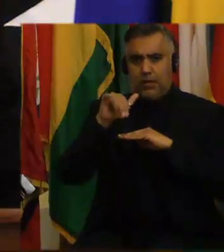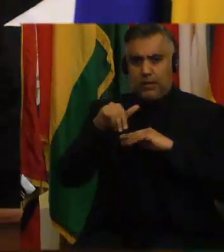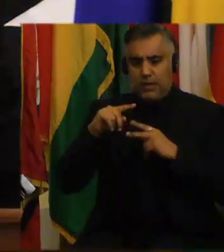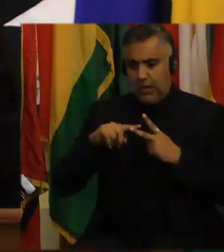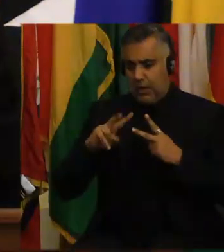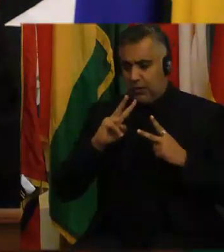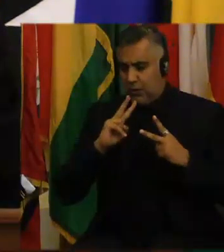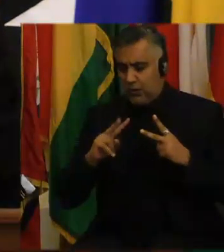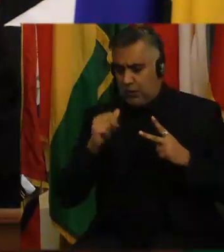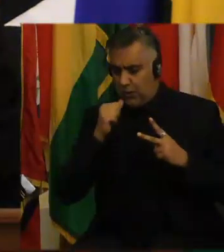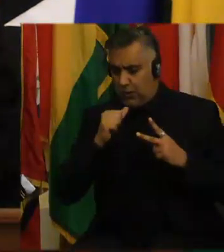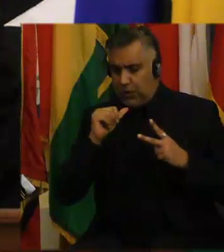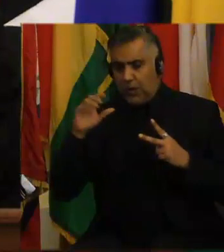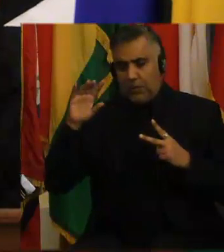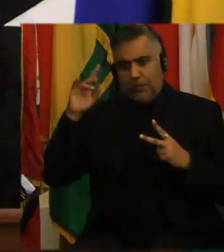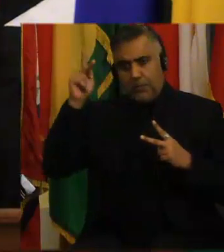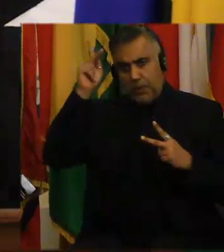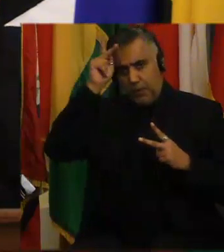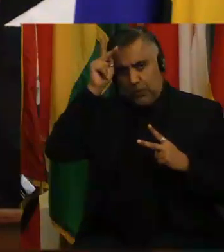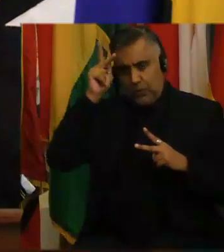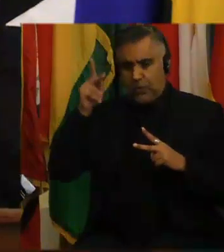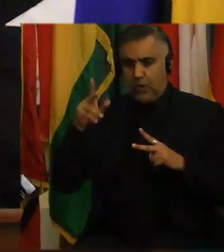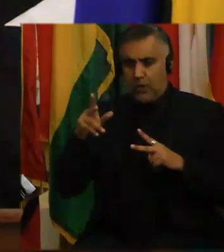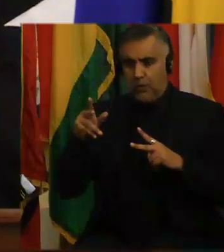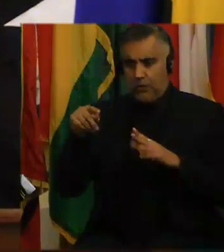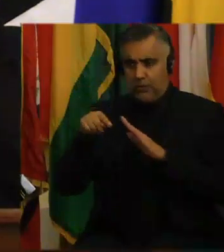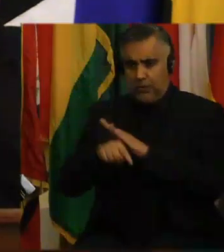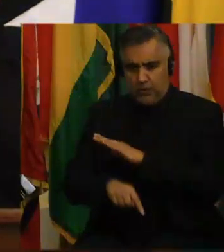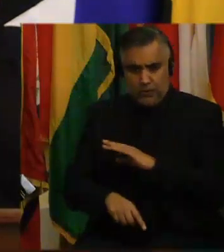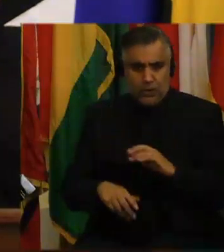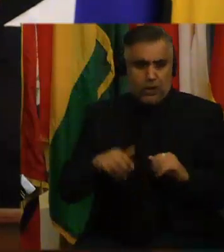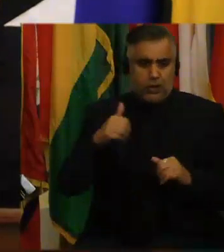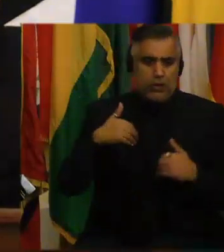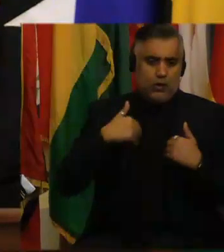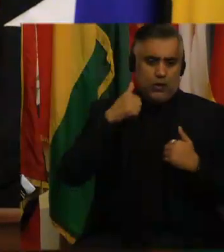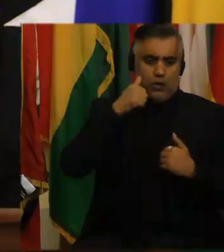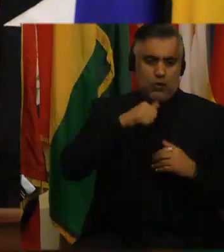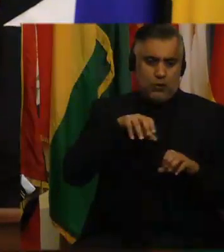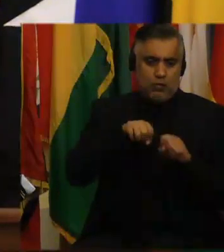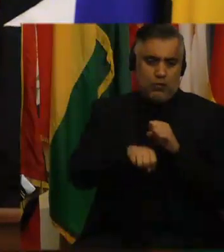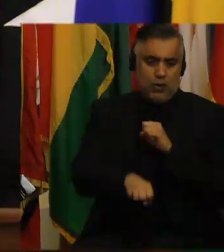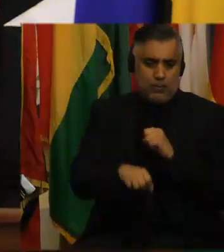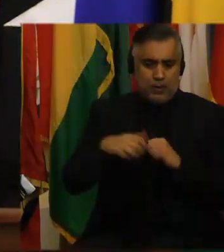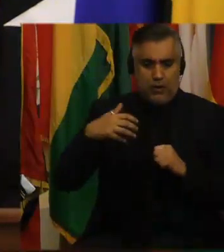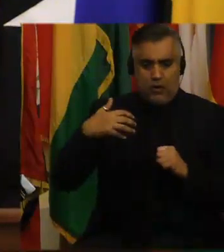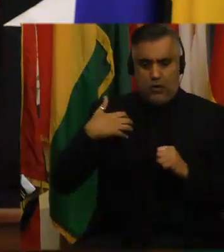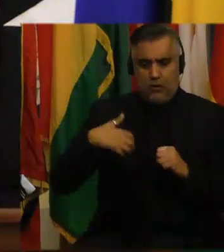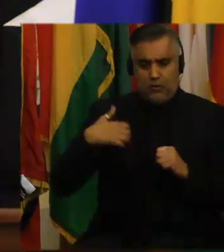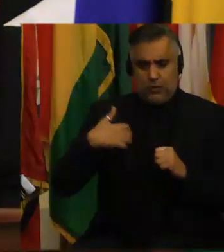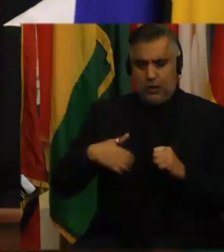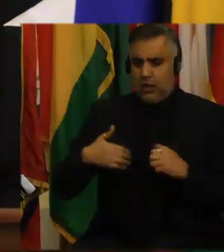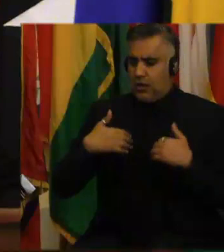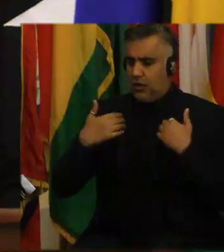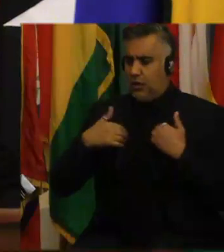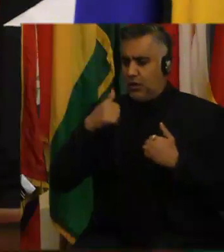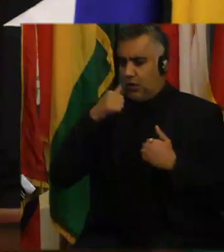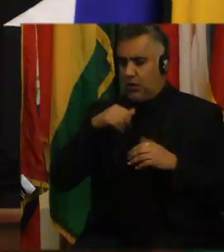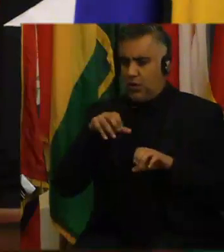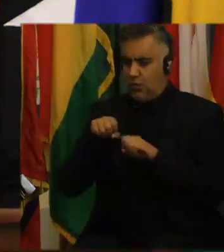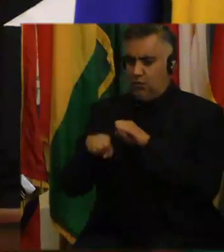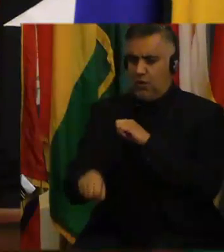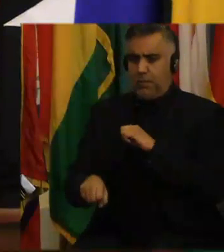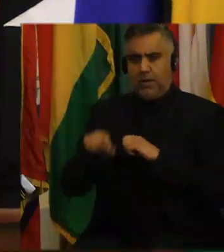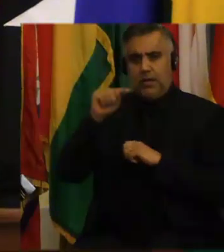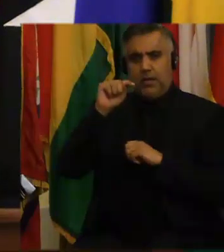en Argentina. Una mujer adulta fue violada en un taxi en México. Y una líder social fue